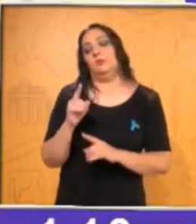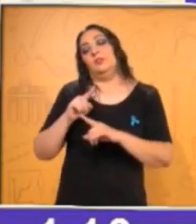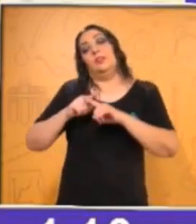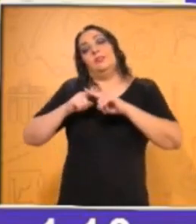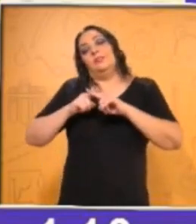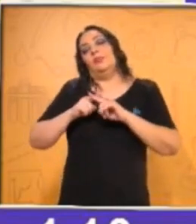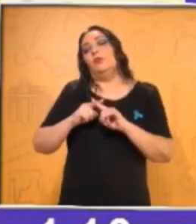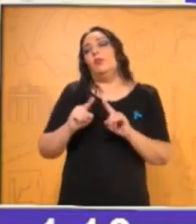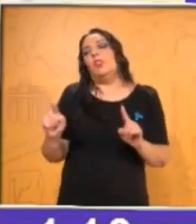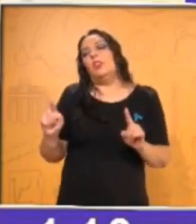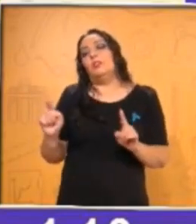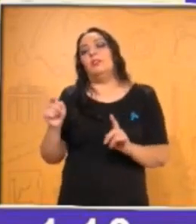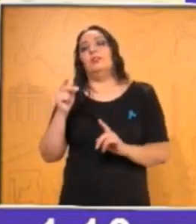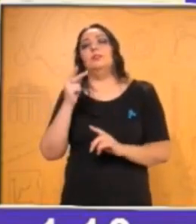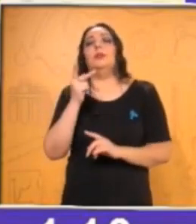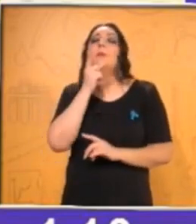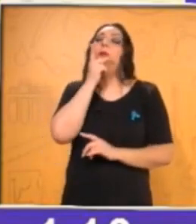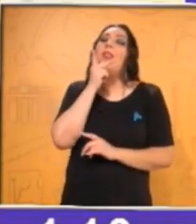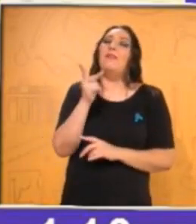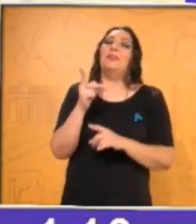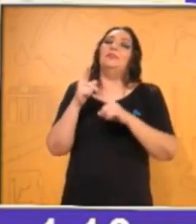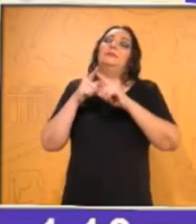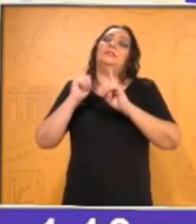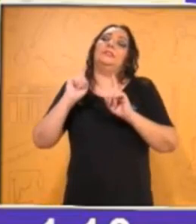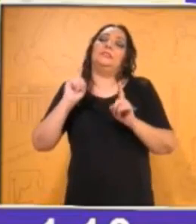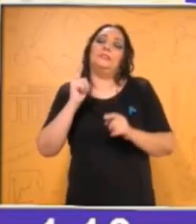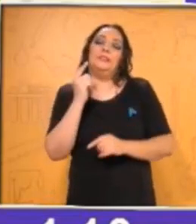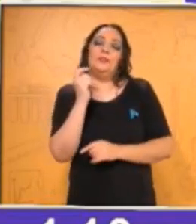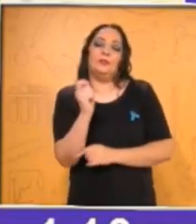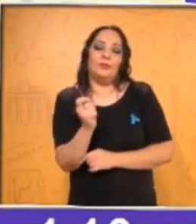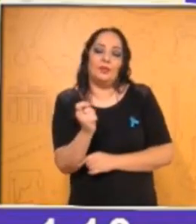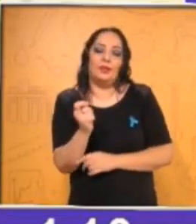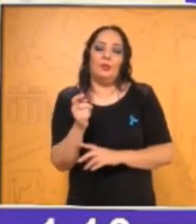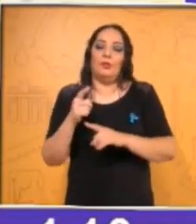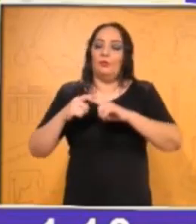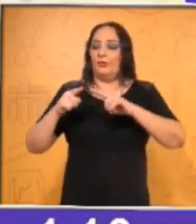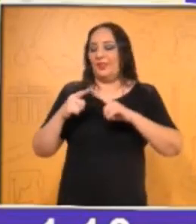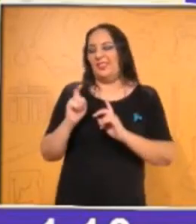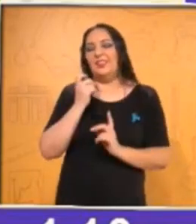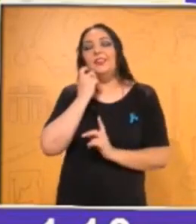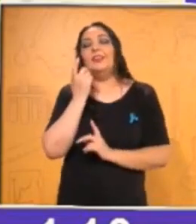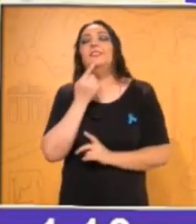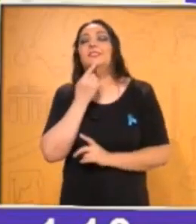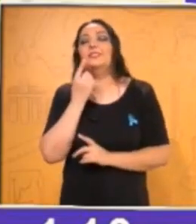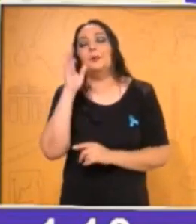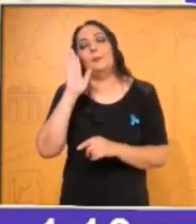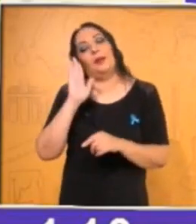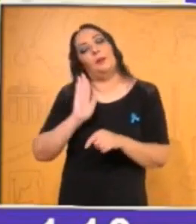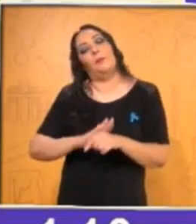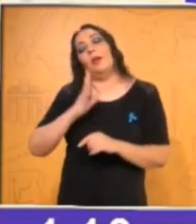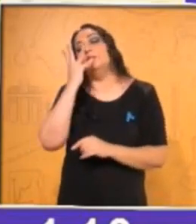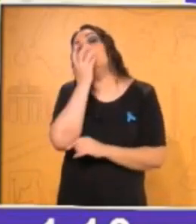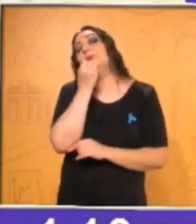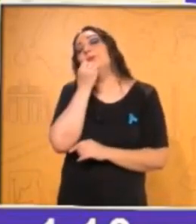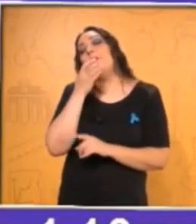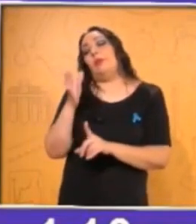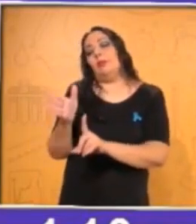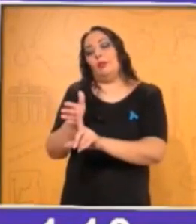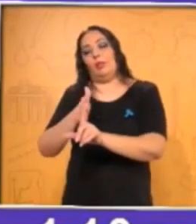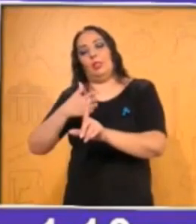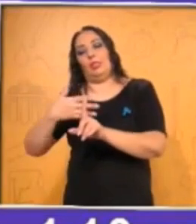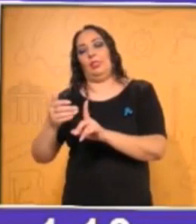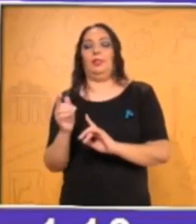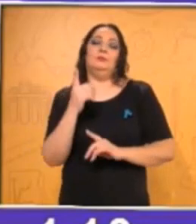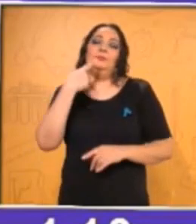significado, usas palabras distintas para darle un significado distinto a la palabra. Para embellecerlo, ¿verdad? Así es. Sí. Así